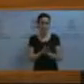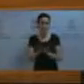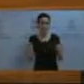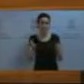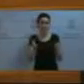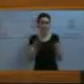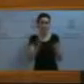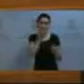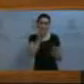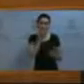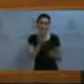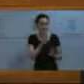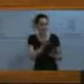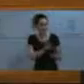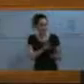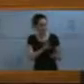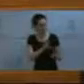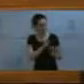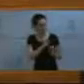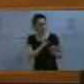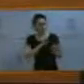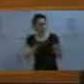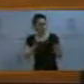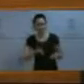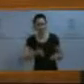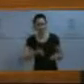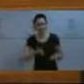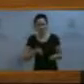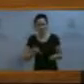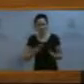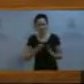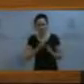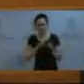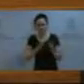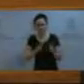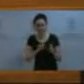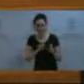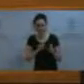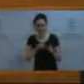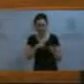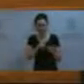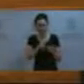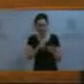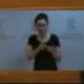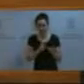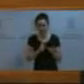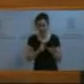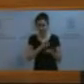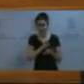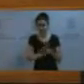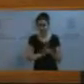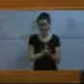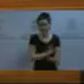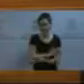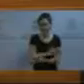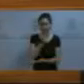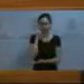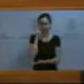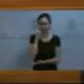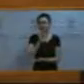pero no ha comenzado a responder a la pregunta hasta la segunda mitad de su respuesta. La primera parte se ha dedicado usted,